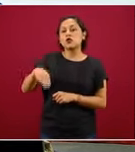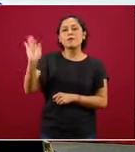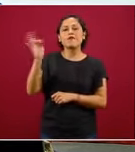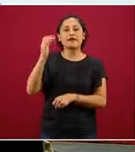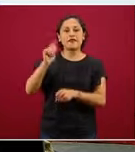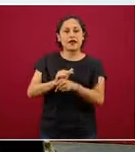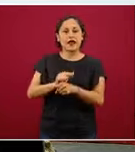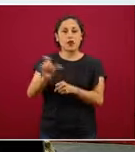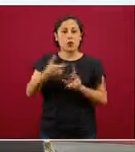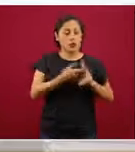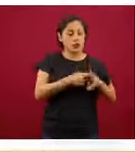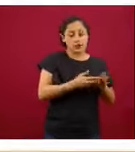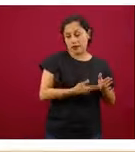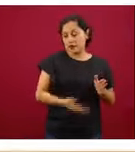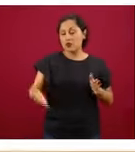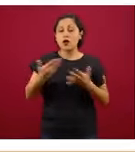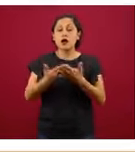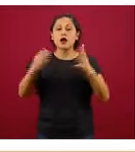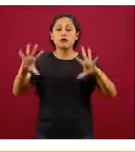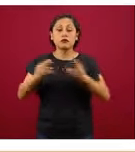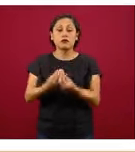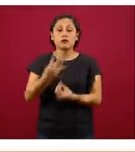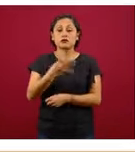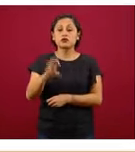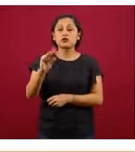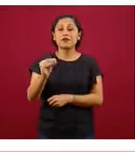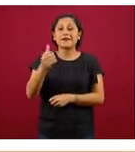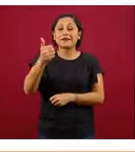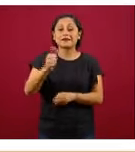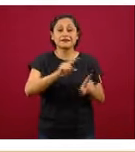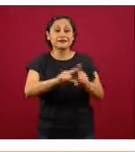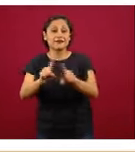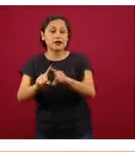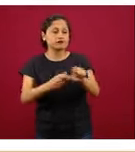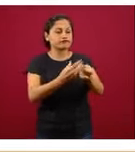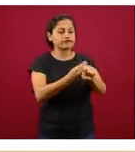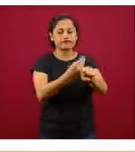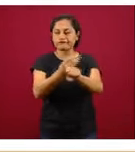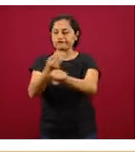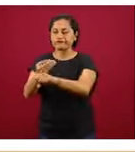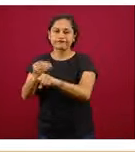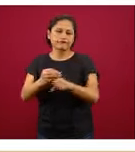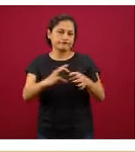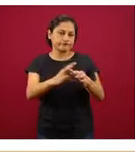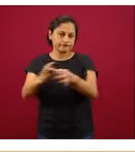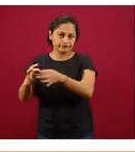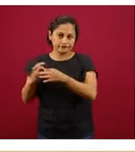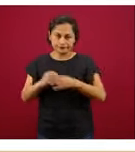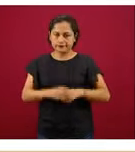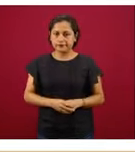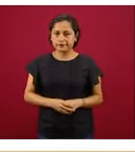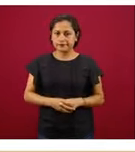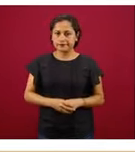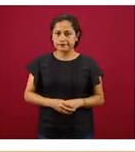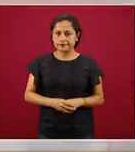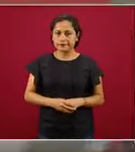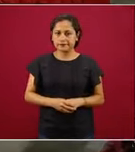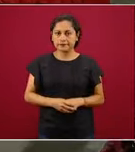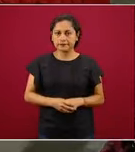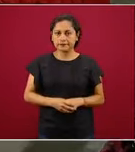llevamos casi 496 regulaciones. La que sigue, por favor. Me voy a ir un poquito más rápido. La que